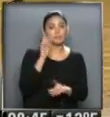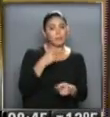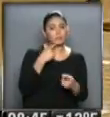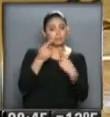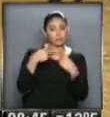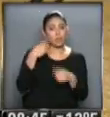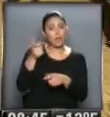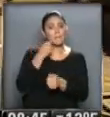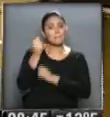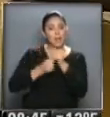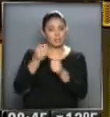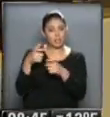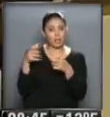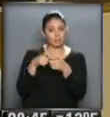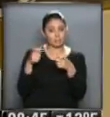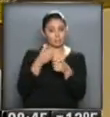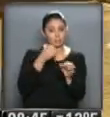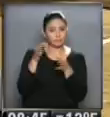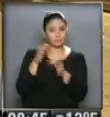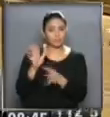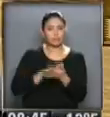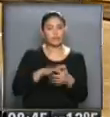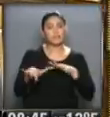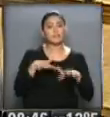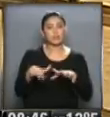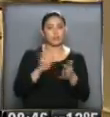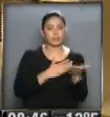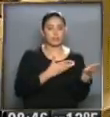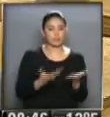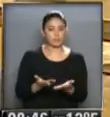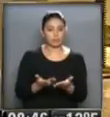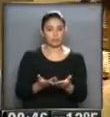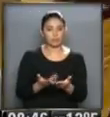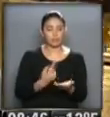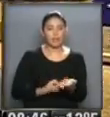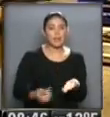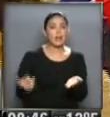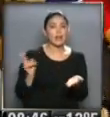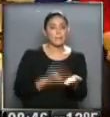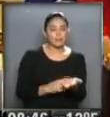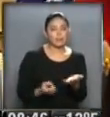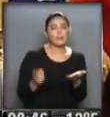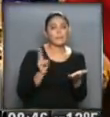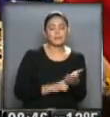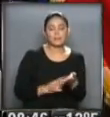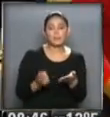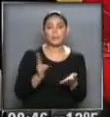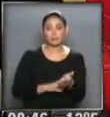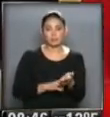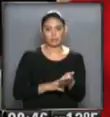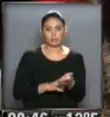consulten a las compañías sobre el estado de situación de los servicios. Reiteran sistemáticamente